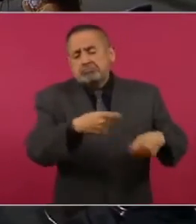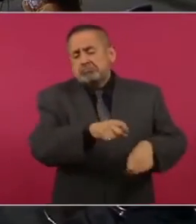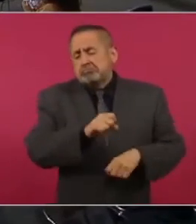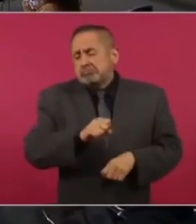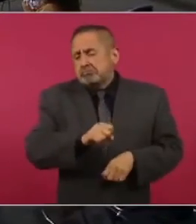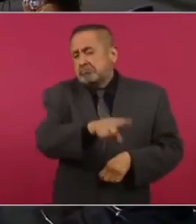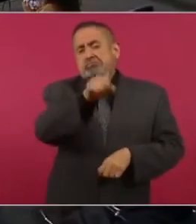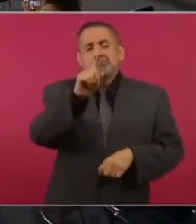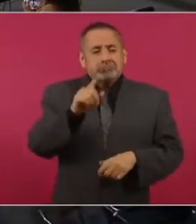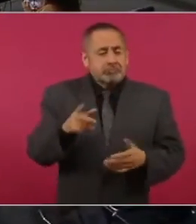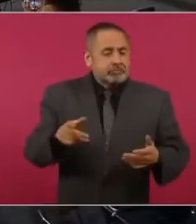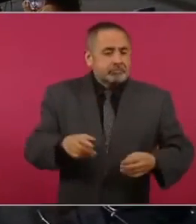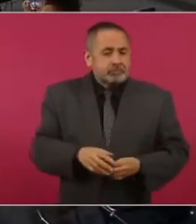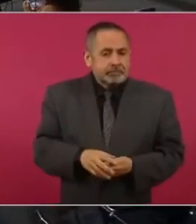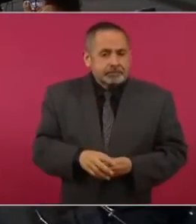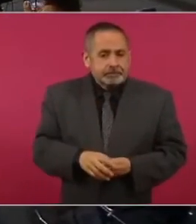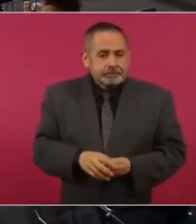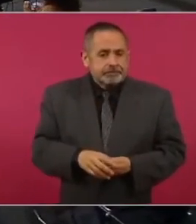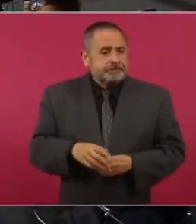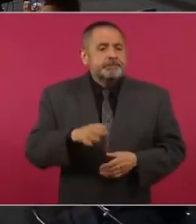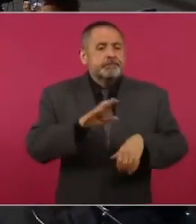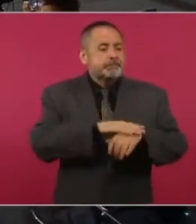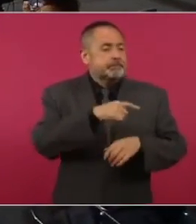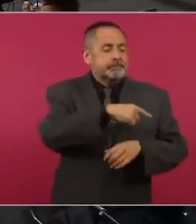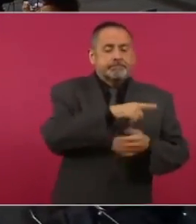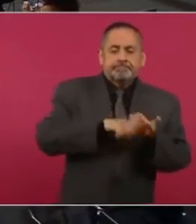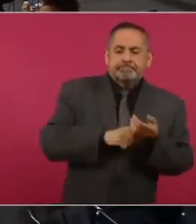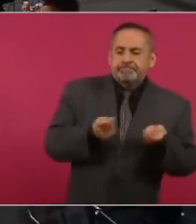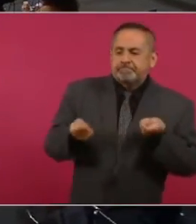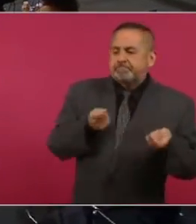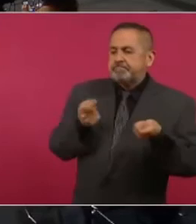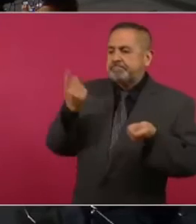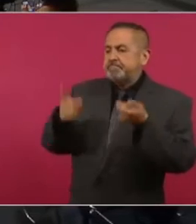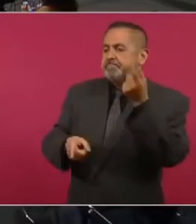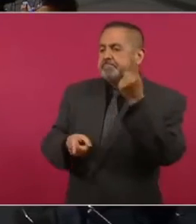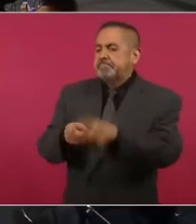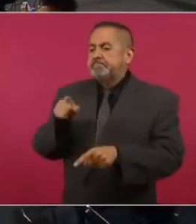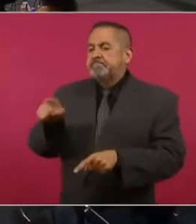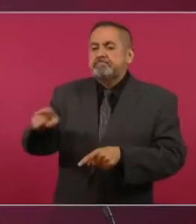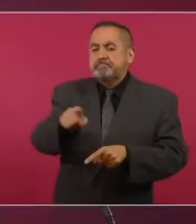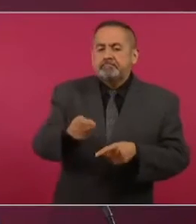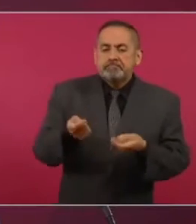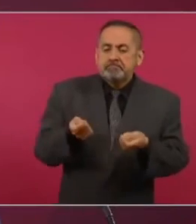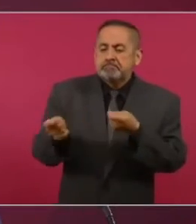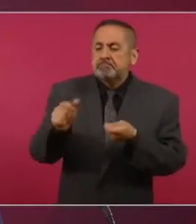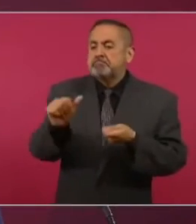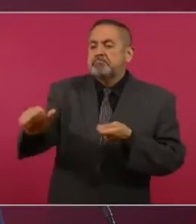mismo, porque tenían el control del Poder Legislativo.